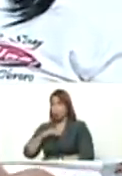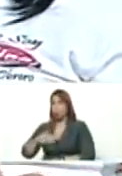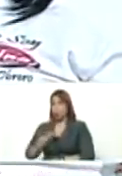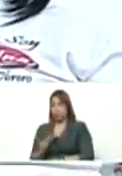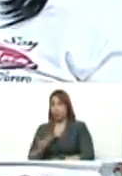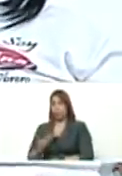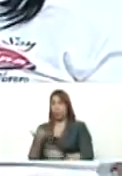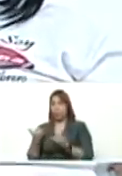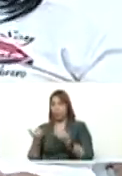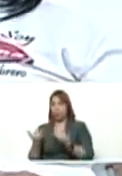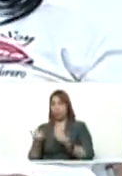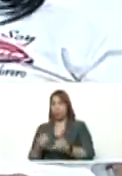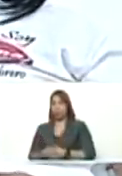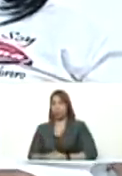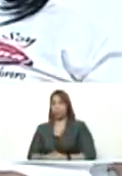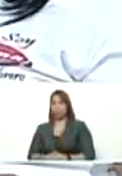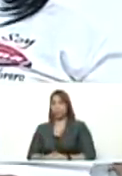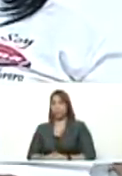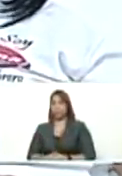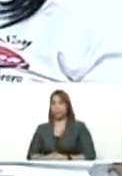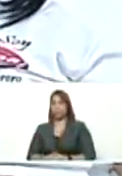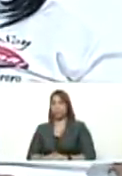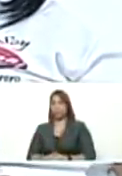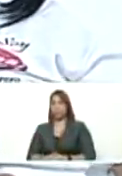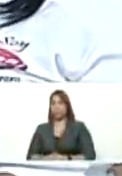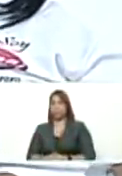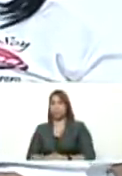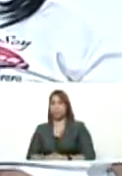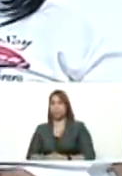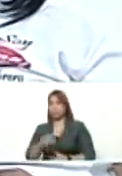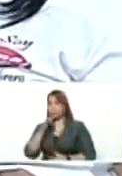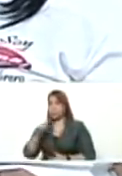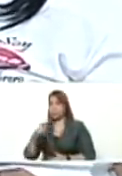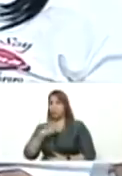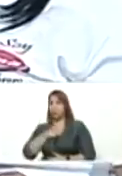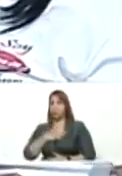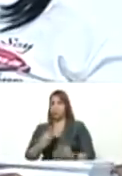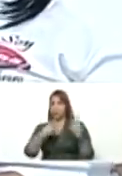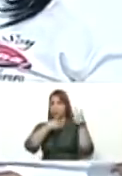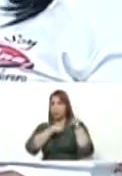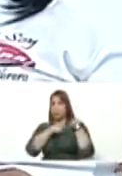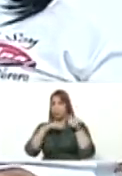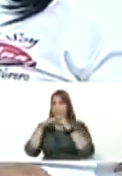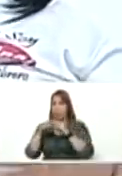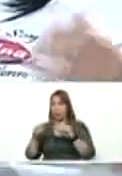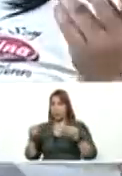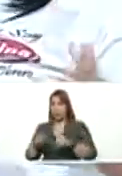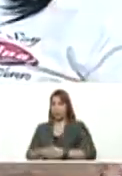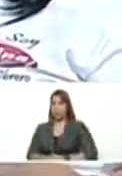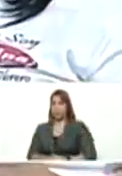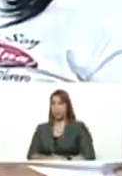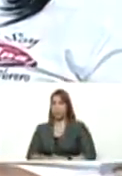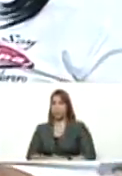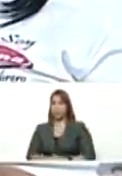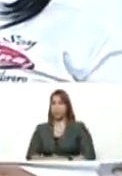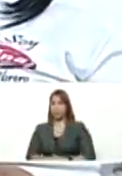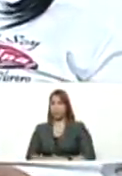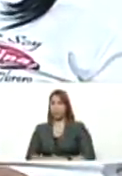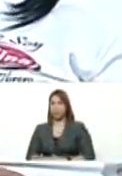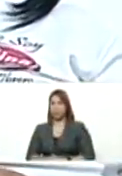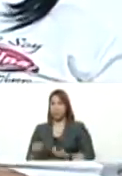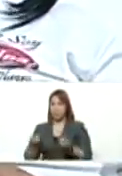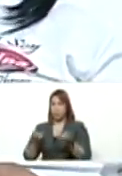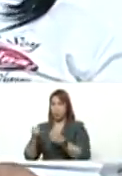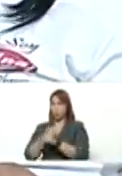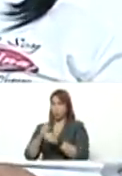este particular, señor presidente, le hago el conocimiento, represento a la empresa Alina Food, empresa que está bajo el control